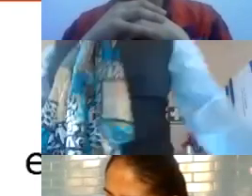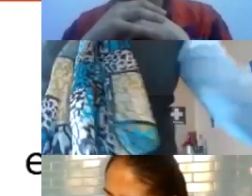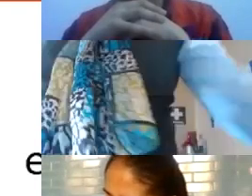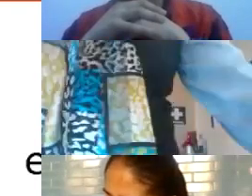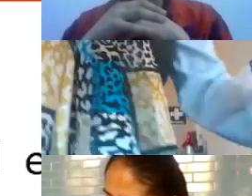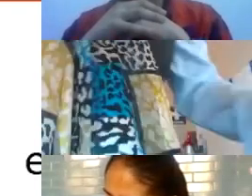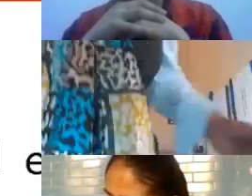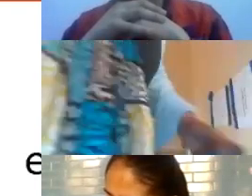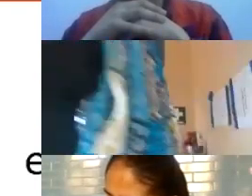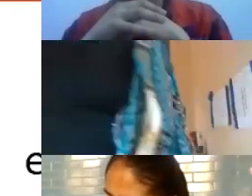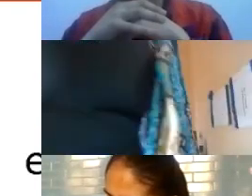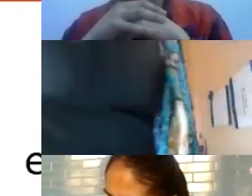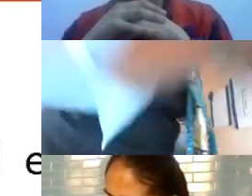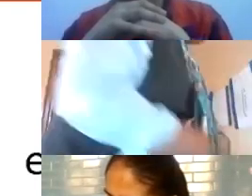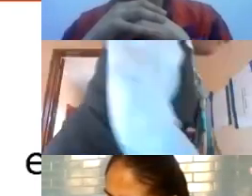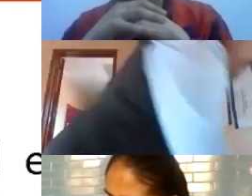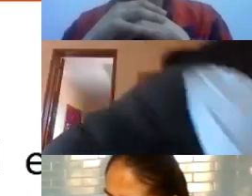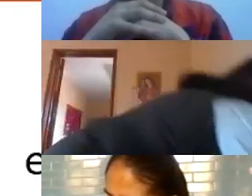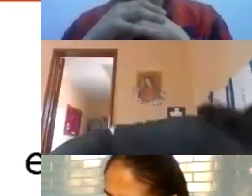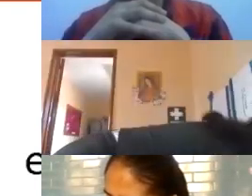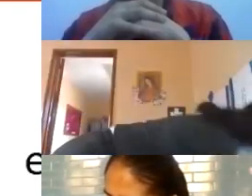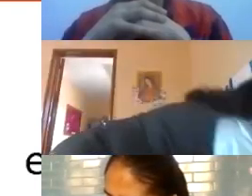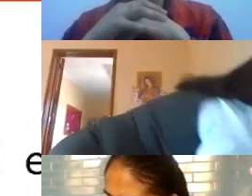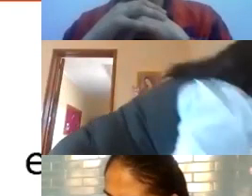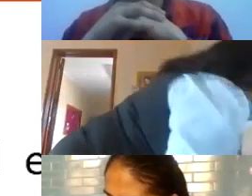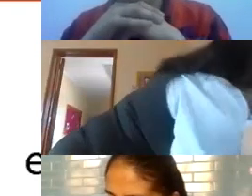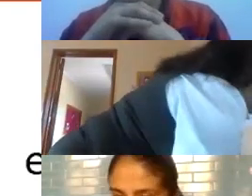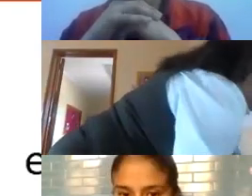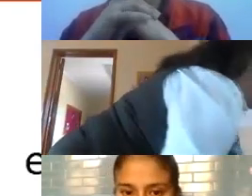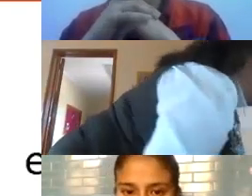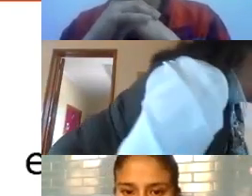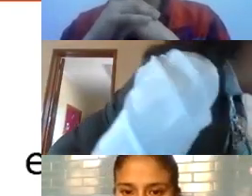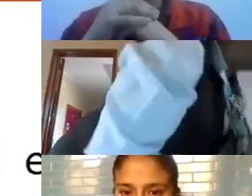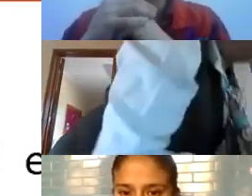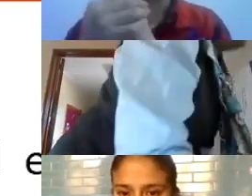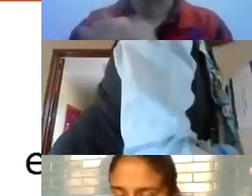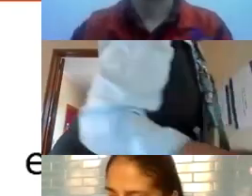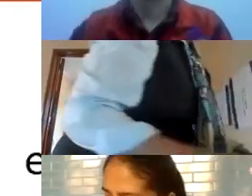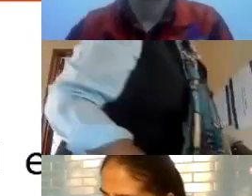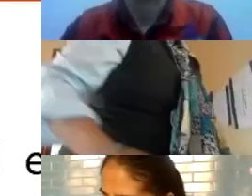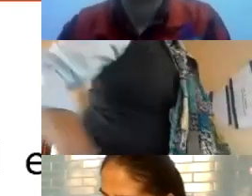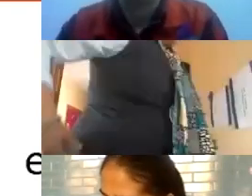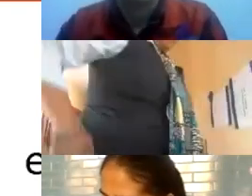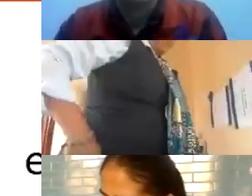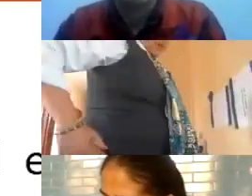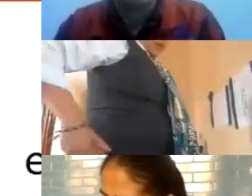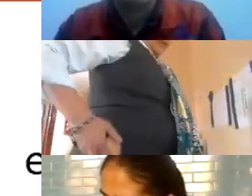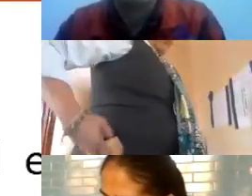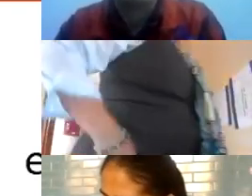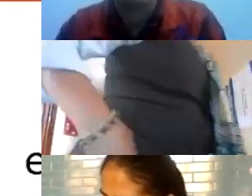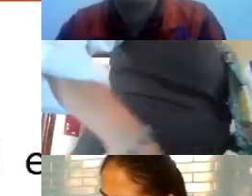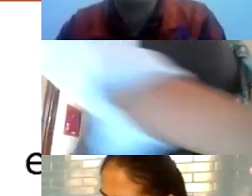hinchazón, enrojecimiento. Pues creo que la manera vista del cielo a la tierra, del tipo de apoyo